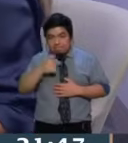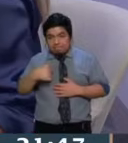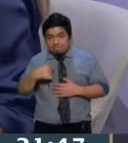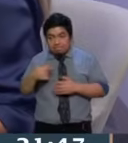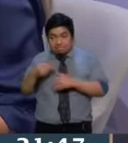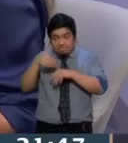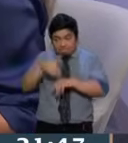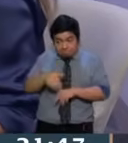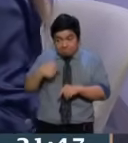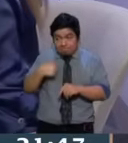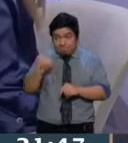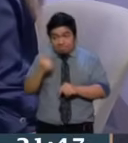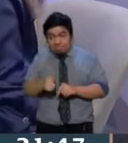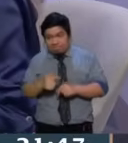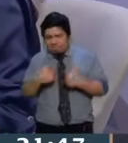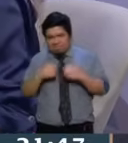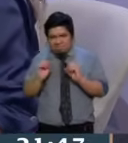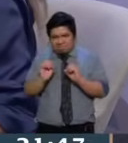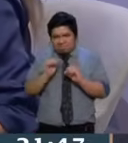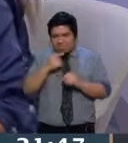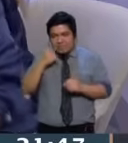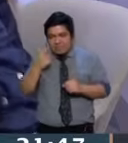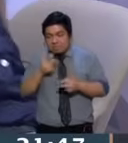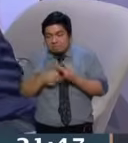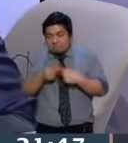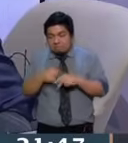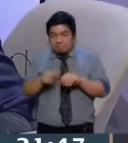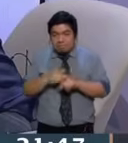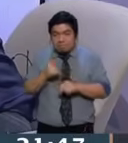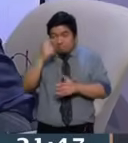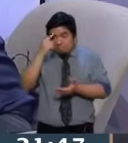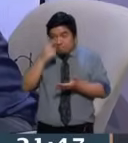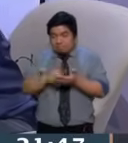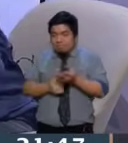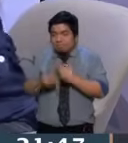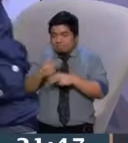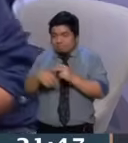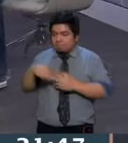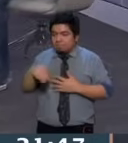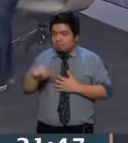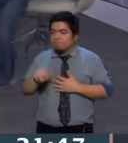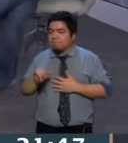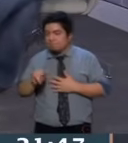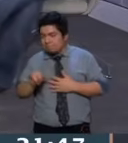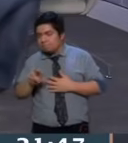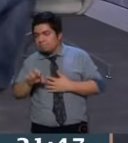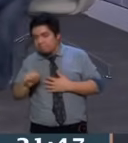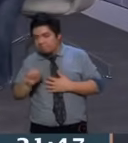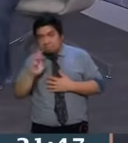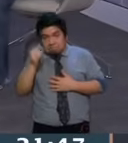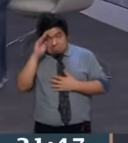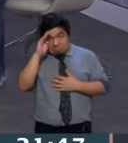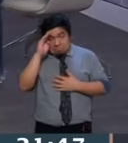manda nadie. Justamente, no te dije que te mandaron, dije dijiste, qué bueno que estás aquí, porque porque te yo creí mandó que iban a Batres. mandar a Martí Ya. Batres, eso fue lo que dije. Y sí, creí O que iba a sea, estar